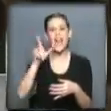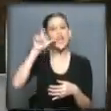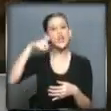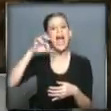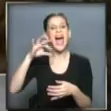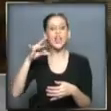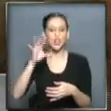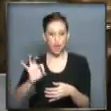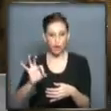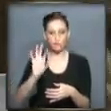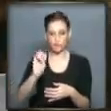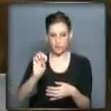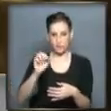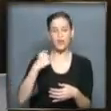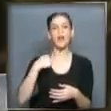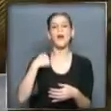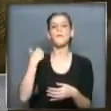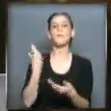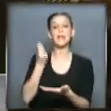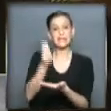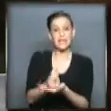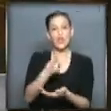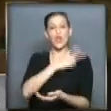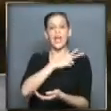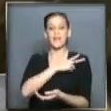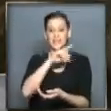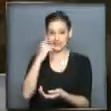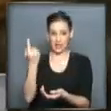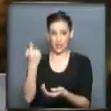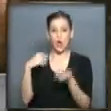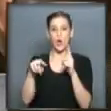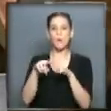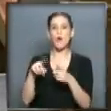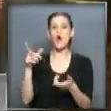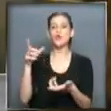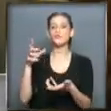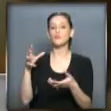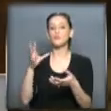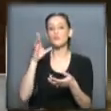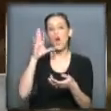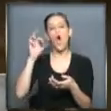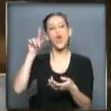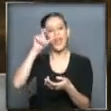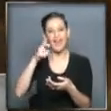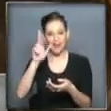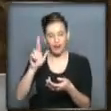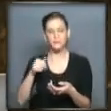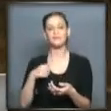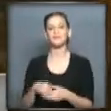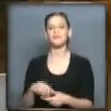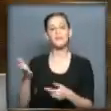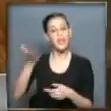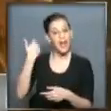Leonardo Melnitsky, quien fue presentado a la jefa de Estado por el titular saliente de la entidad, Guillermo Borger. Más temprano,